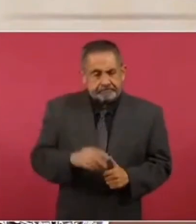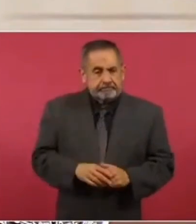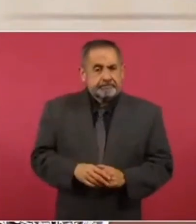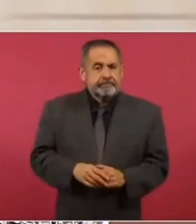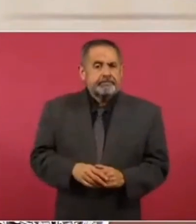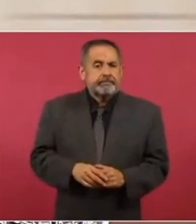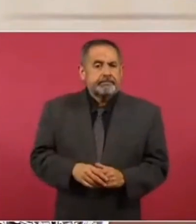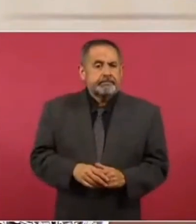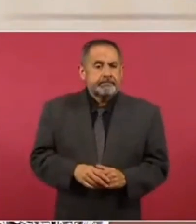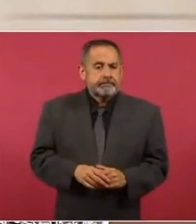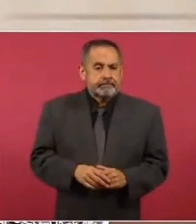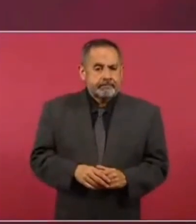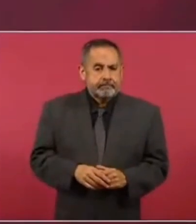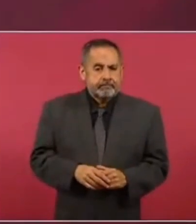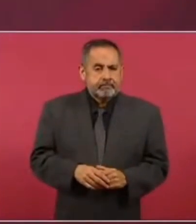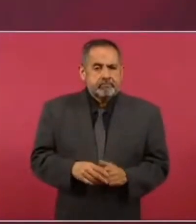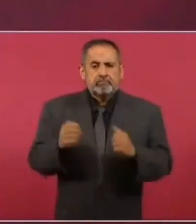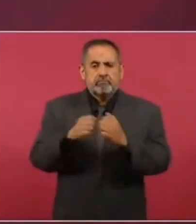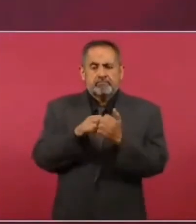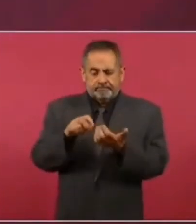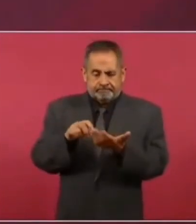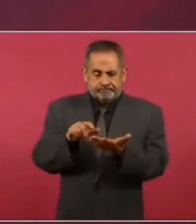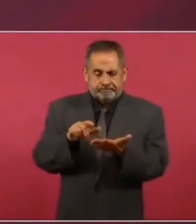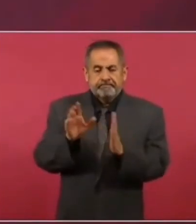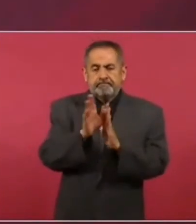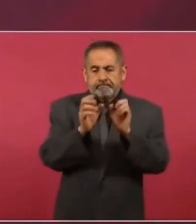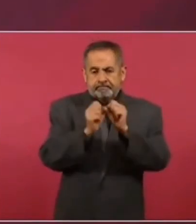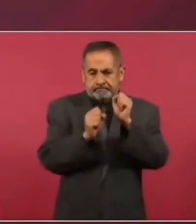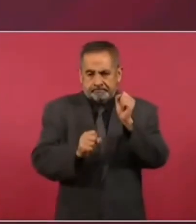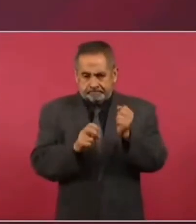tiene que ser con una reforma constitucional